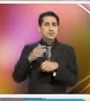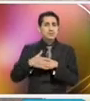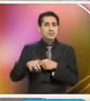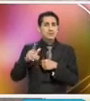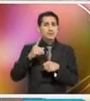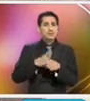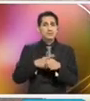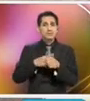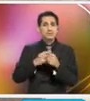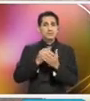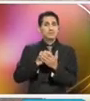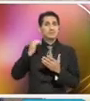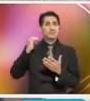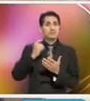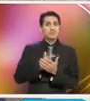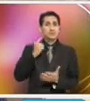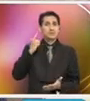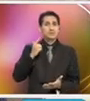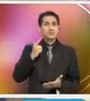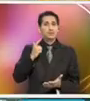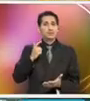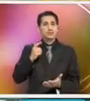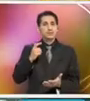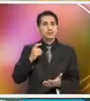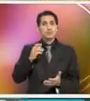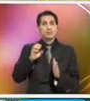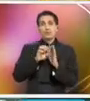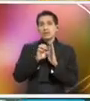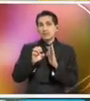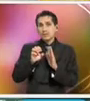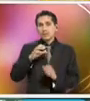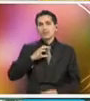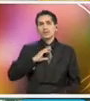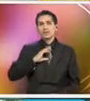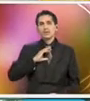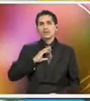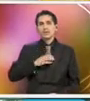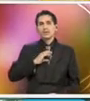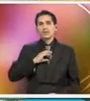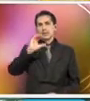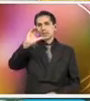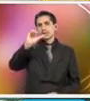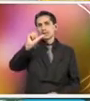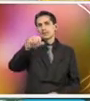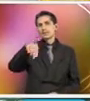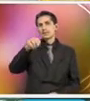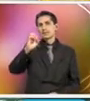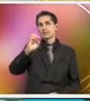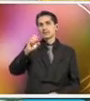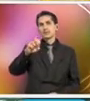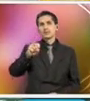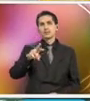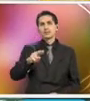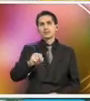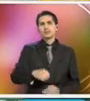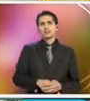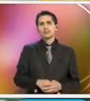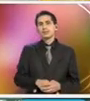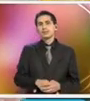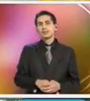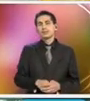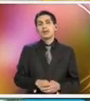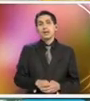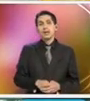patología, principalmente en cáncer. Cuéntanos un poquito de esto, por favor. Es importantísimo y es una tarea de los papás estar muy alerta,